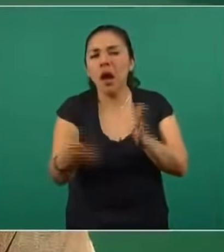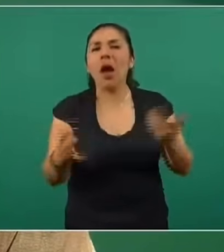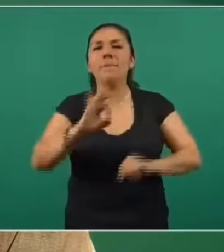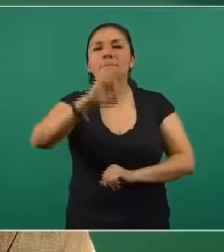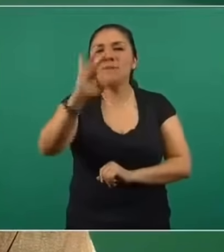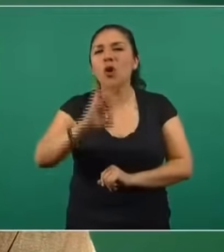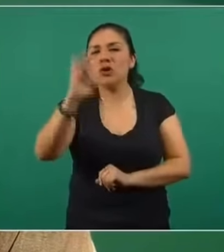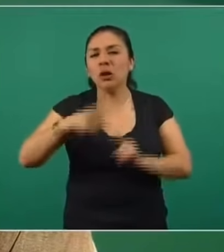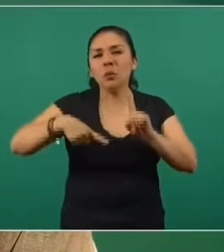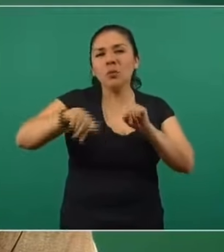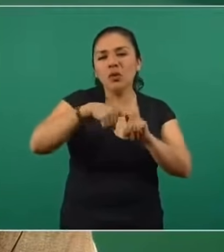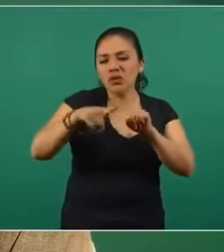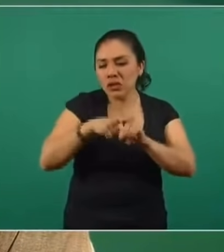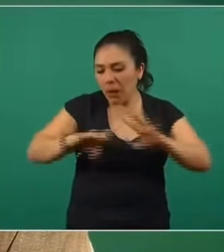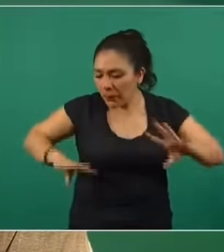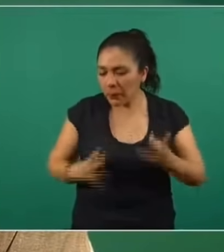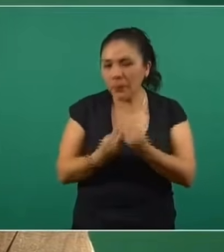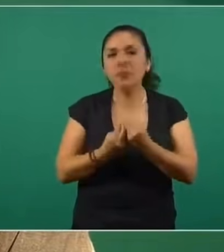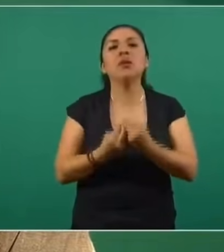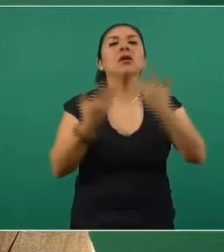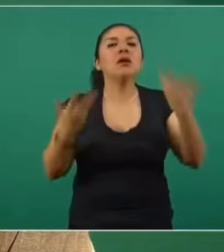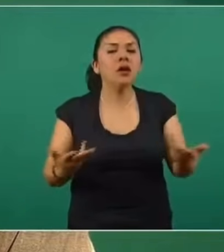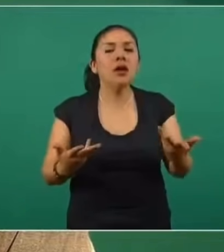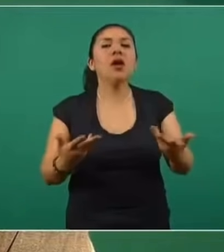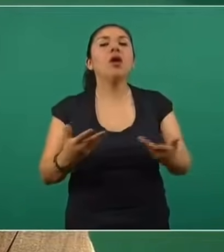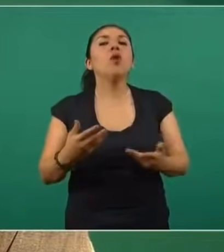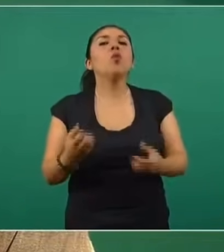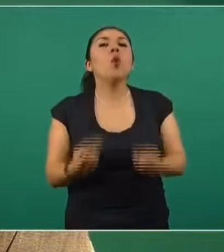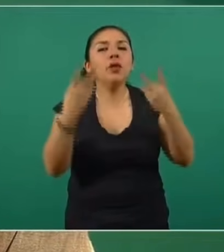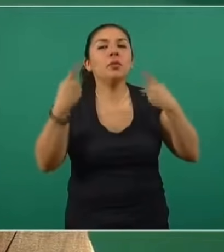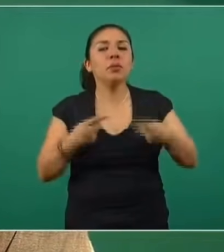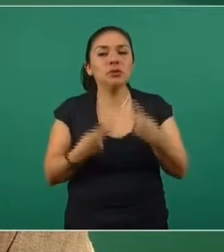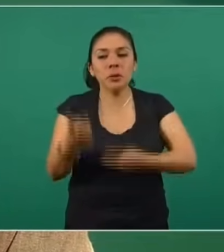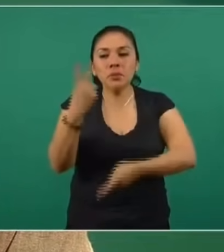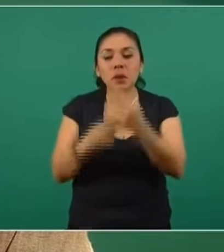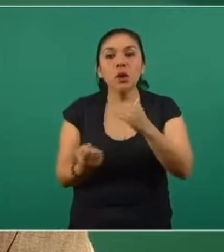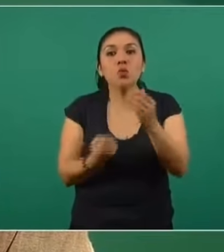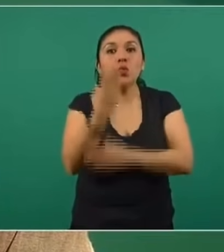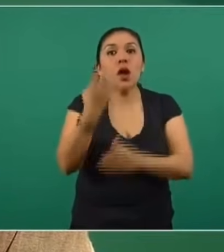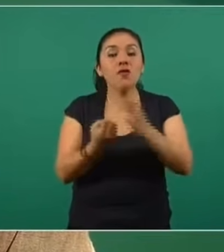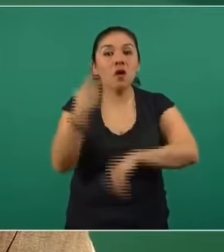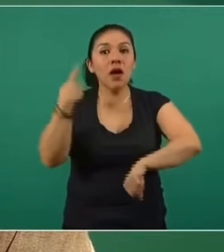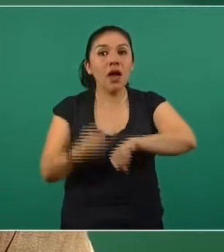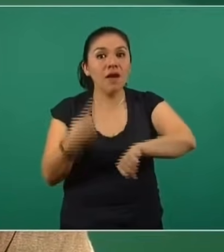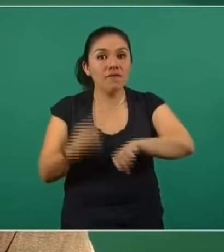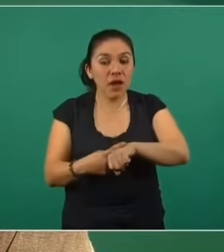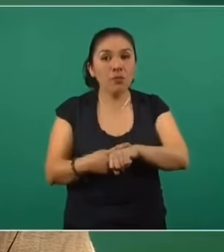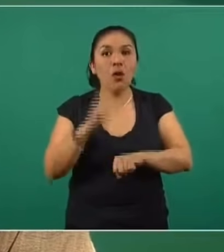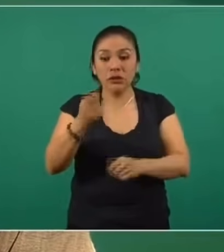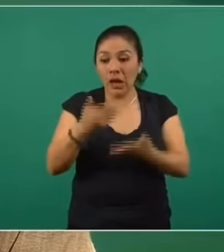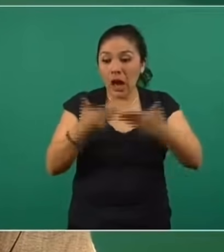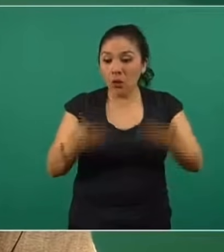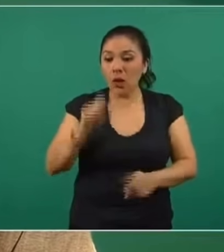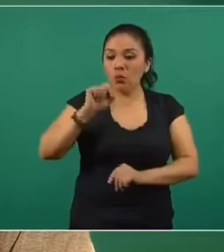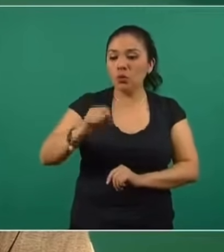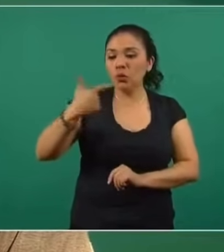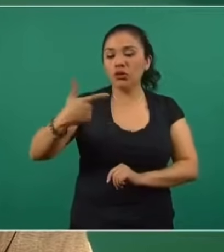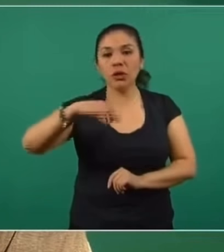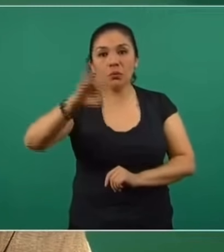porcentaje de positividad, el porcentaje de casos que son recientes, que ya son 0.7 por ciento,